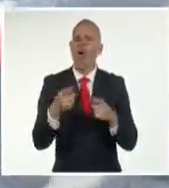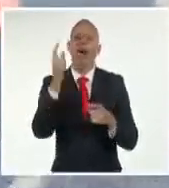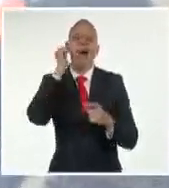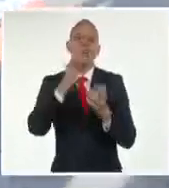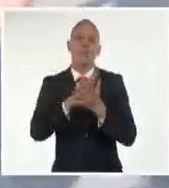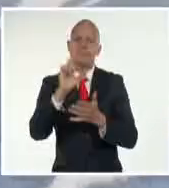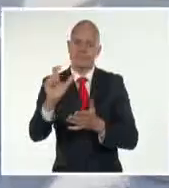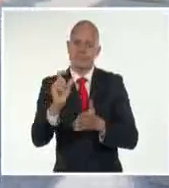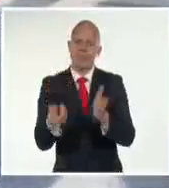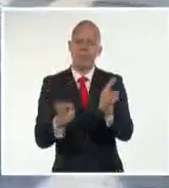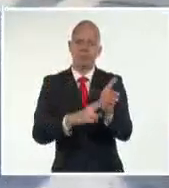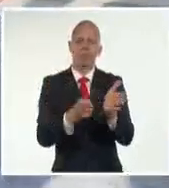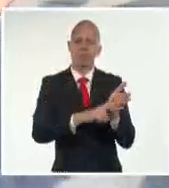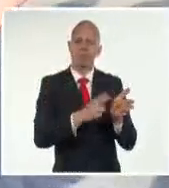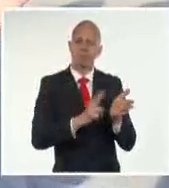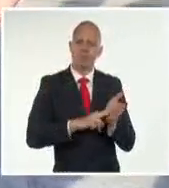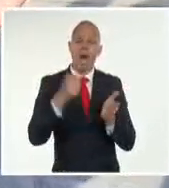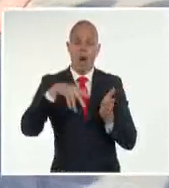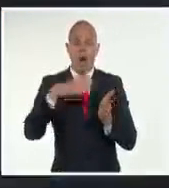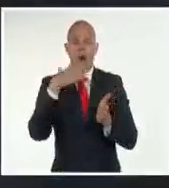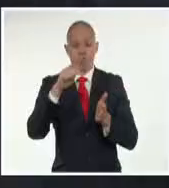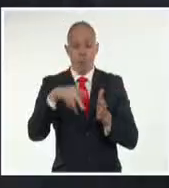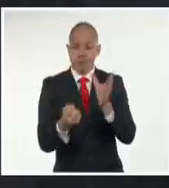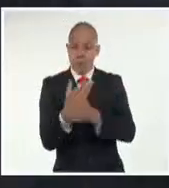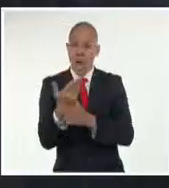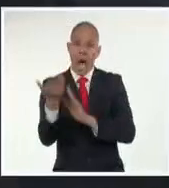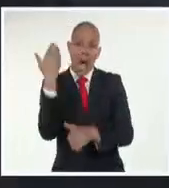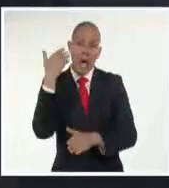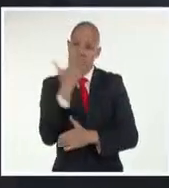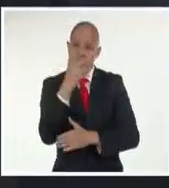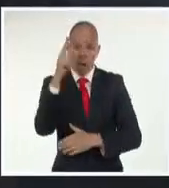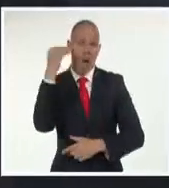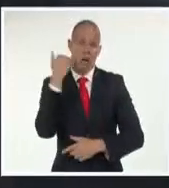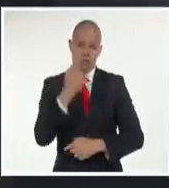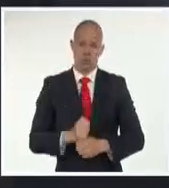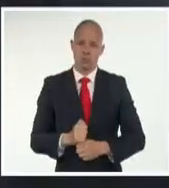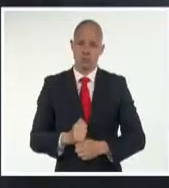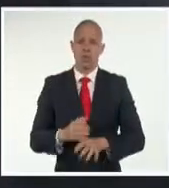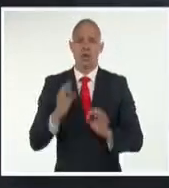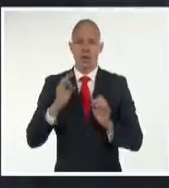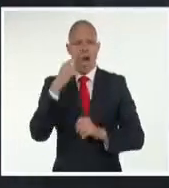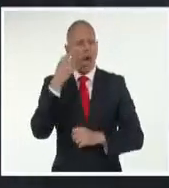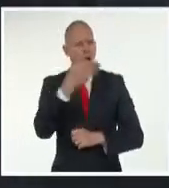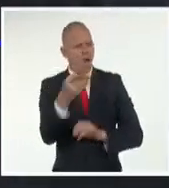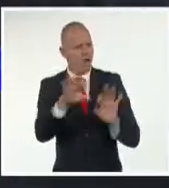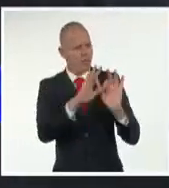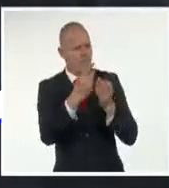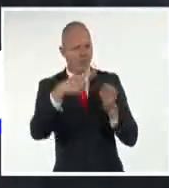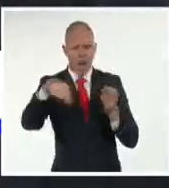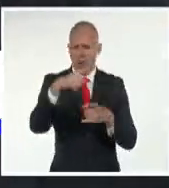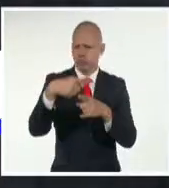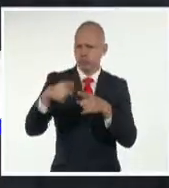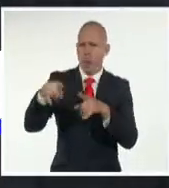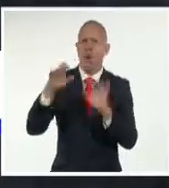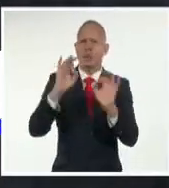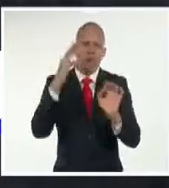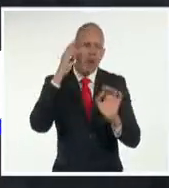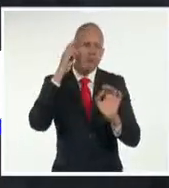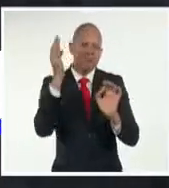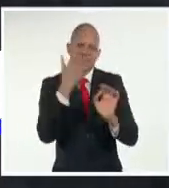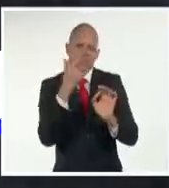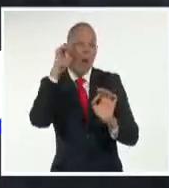asume nuevos desafíos en la sociedad cubana. Vilma está presente en todas nuestras familias y ese es el legado,